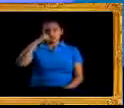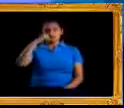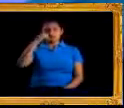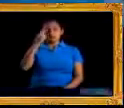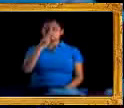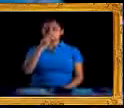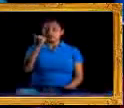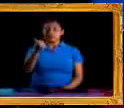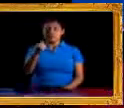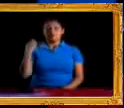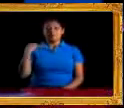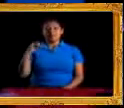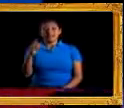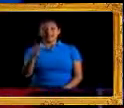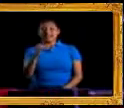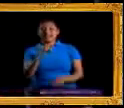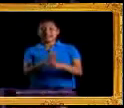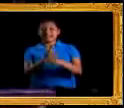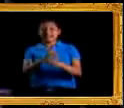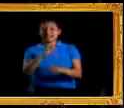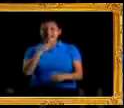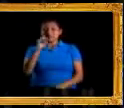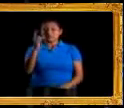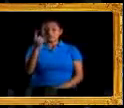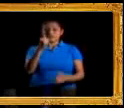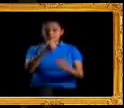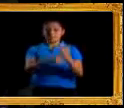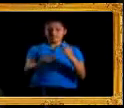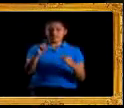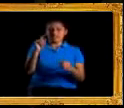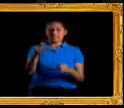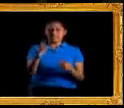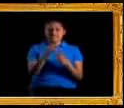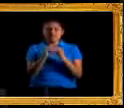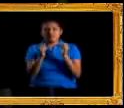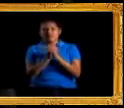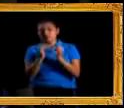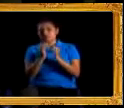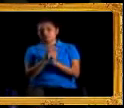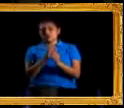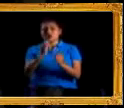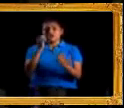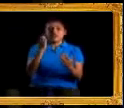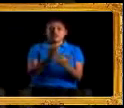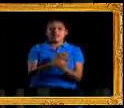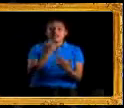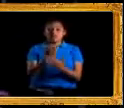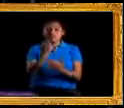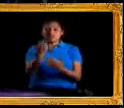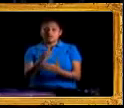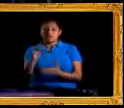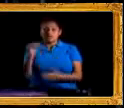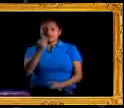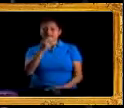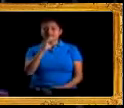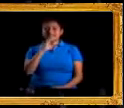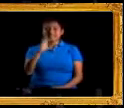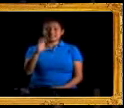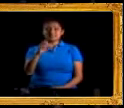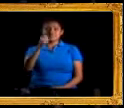Para la iglesia es una señal, este colapso financiero para la iglesia es señal, hermano, de que Cristo está a las